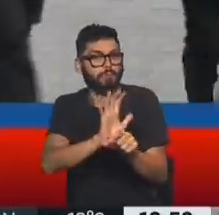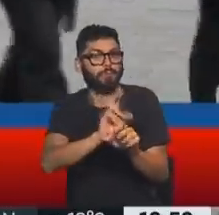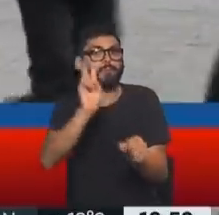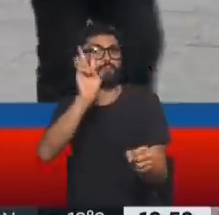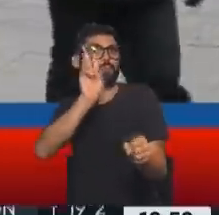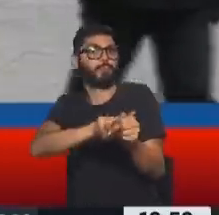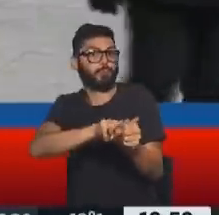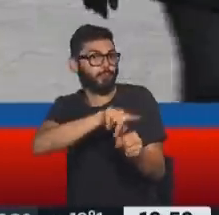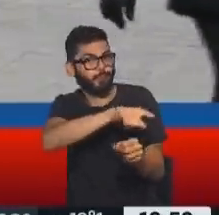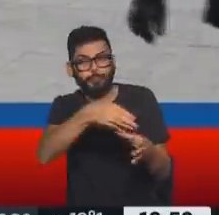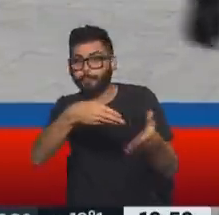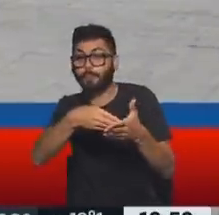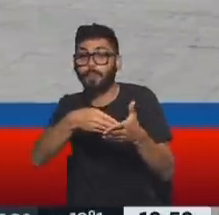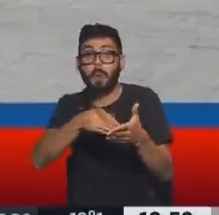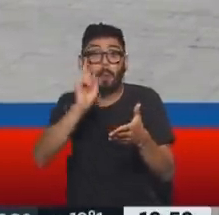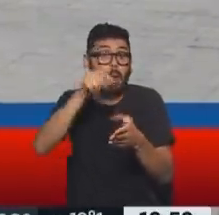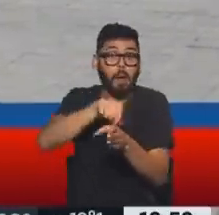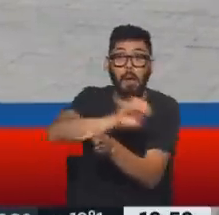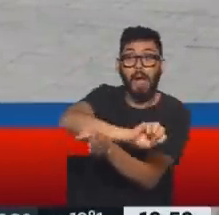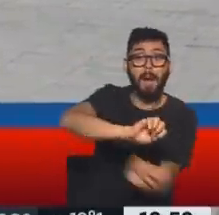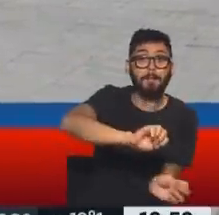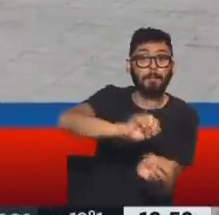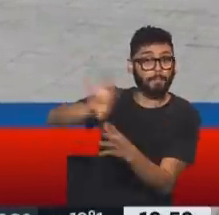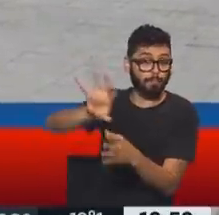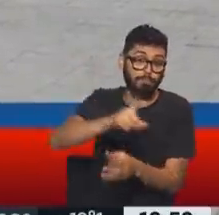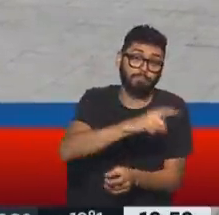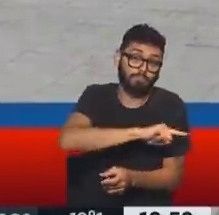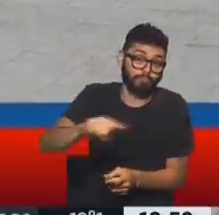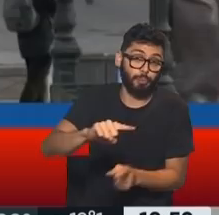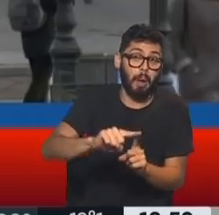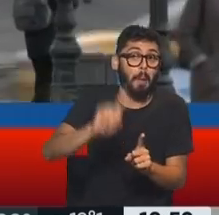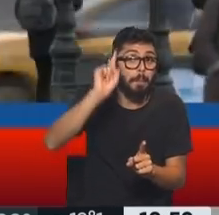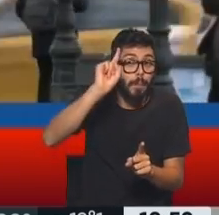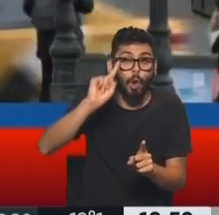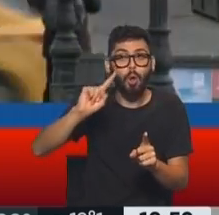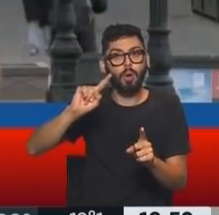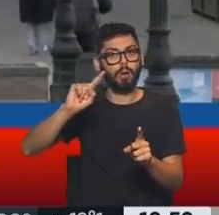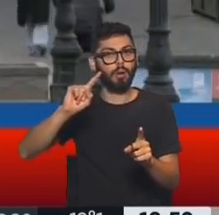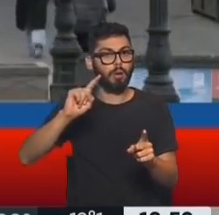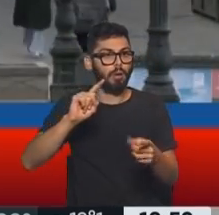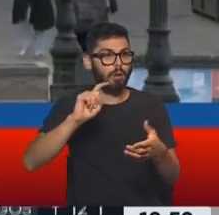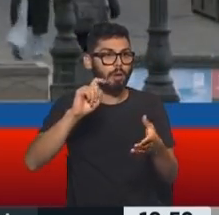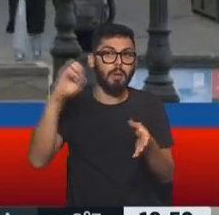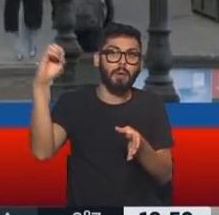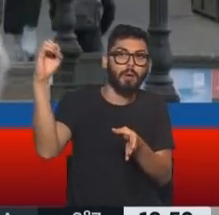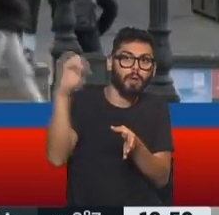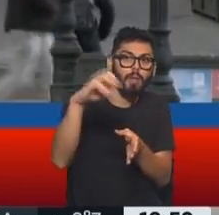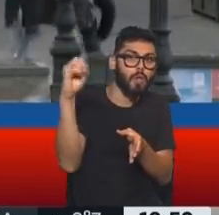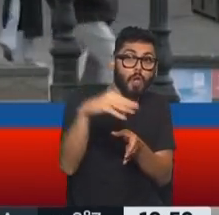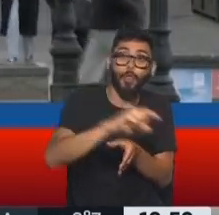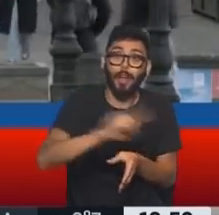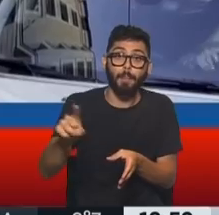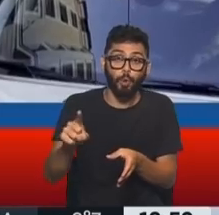la exclusión tanto de las exportaciones de urgencia hacia el mundo como también de las de aportación los países que sancionan